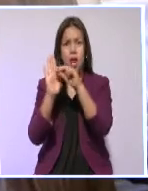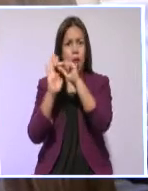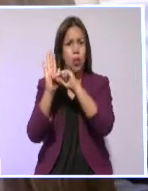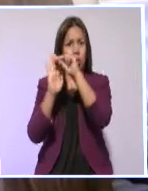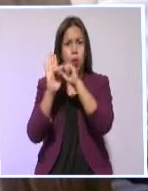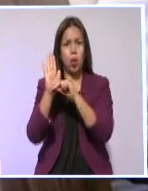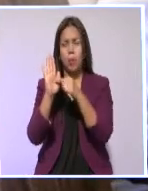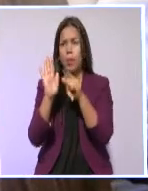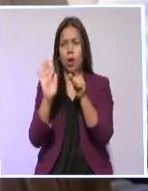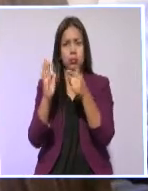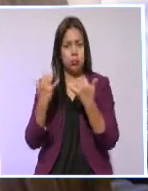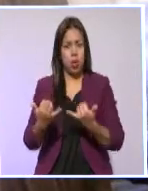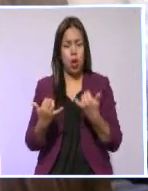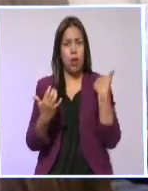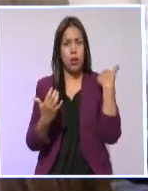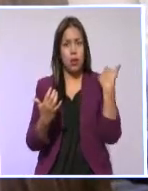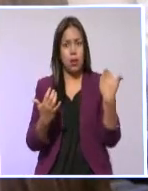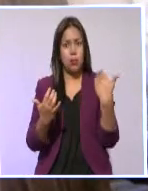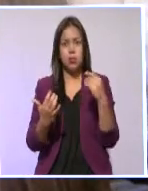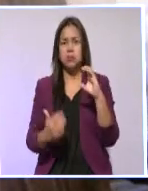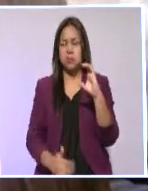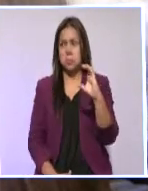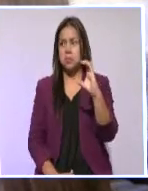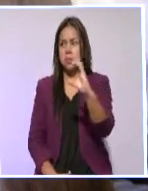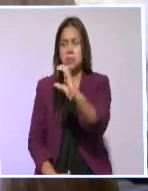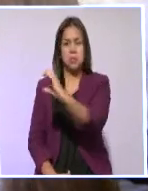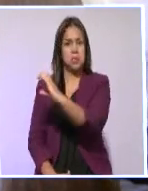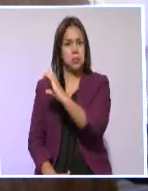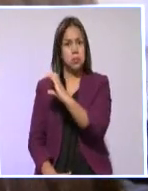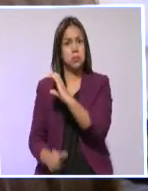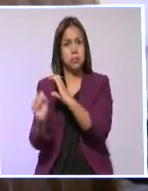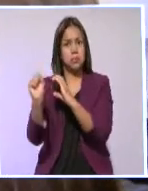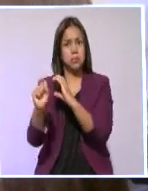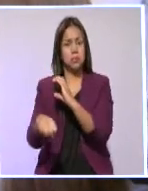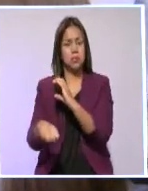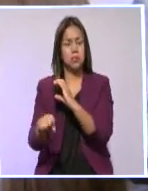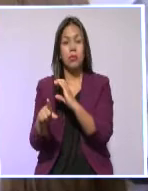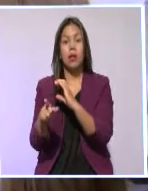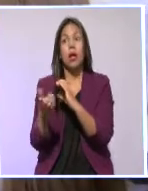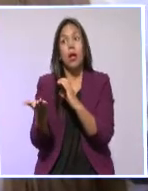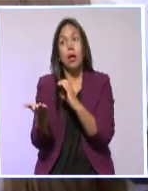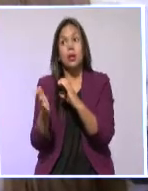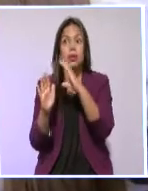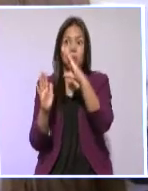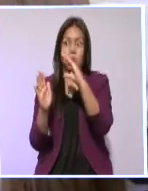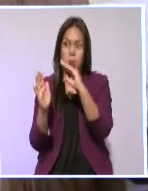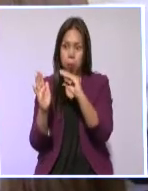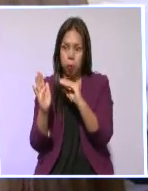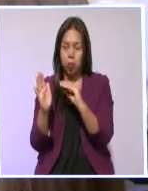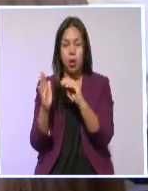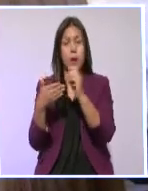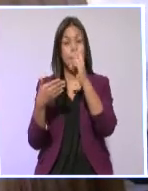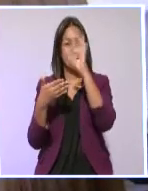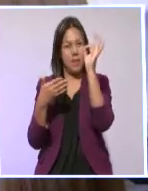normativa vigente, y que este fenómeno de disminución de presupuesto al